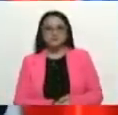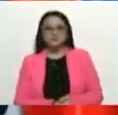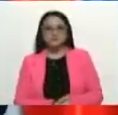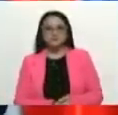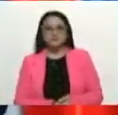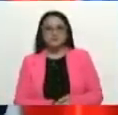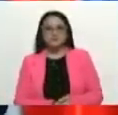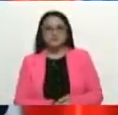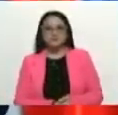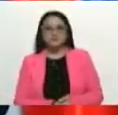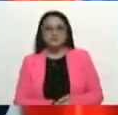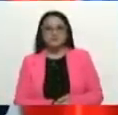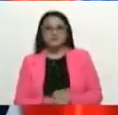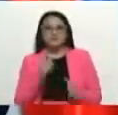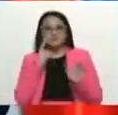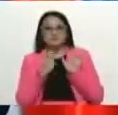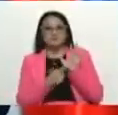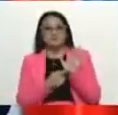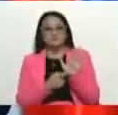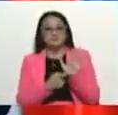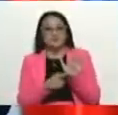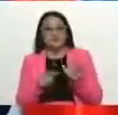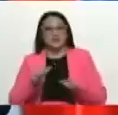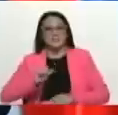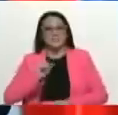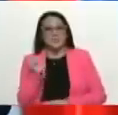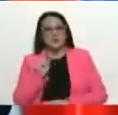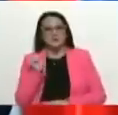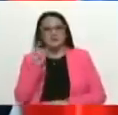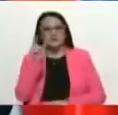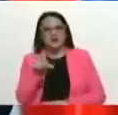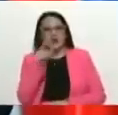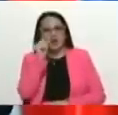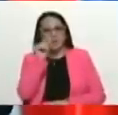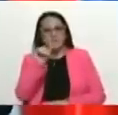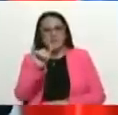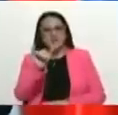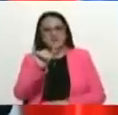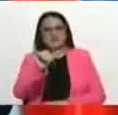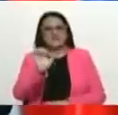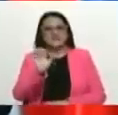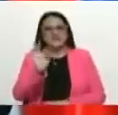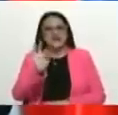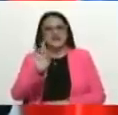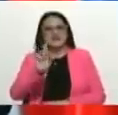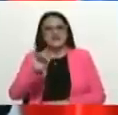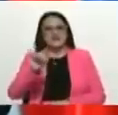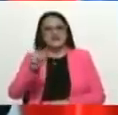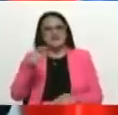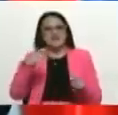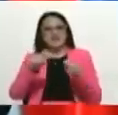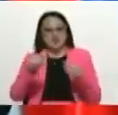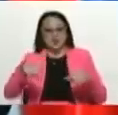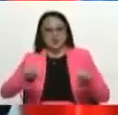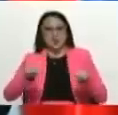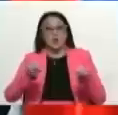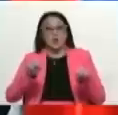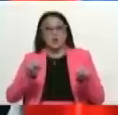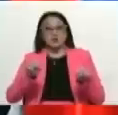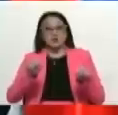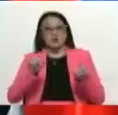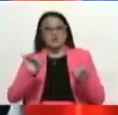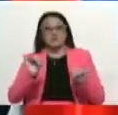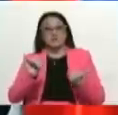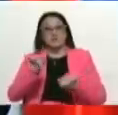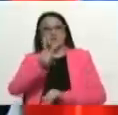Igualmente, se demostró que el funcionario policial Jeffrey Brujes fue quien vendió la moto el día